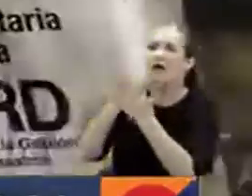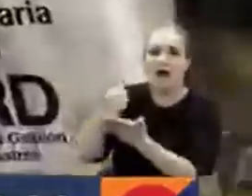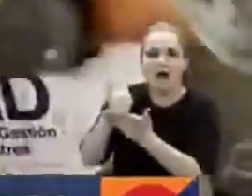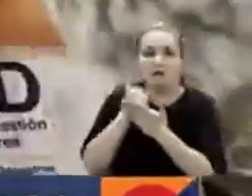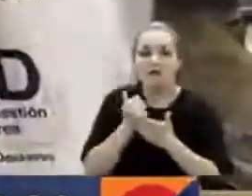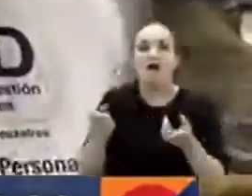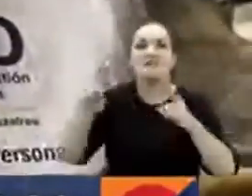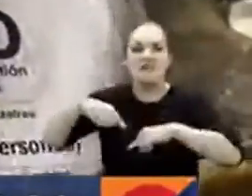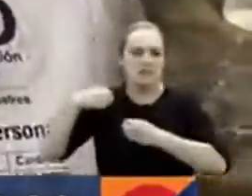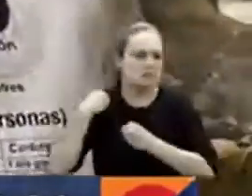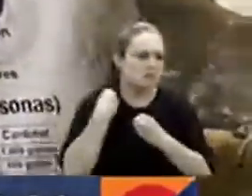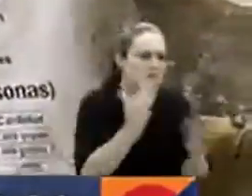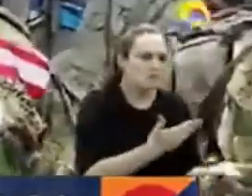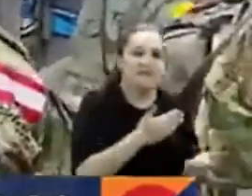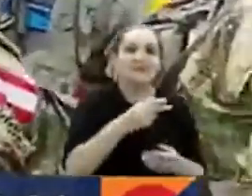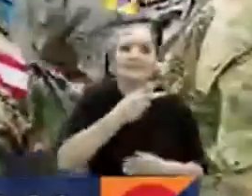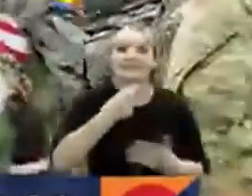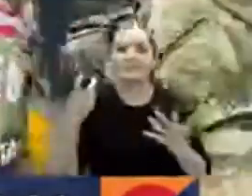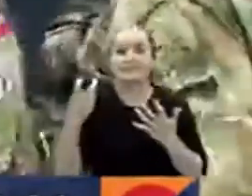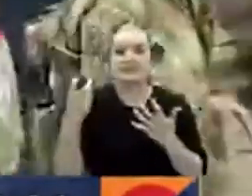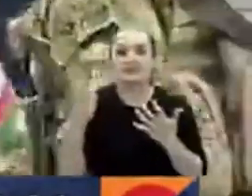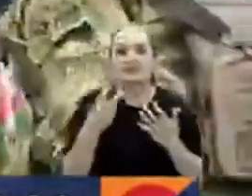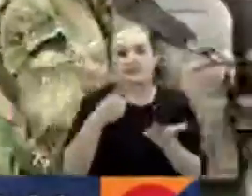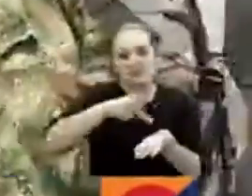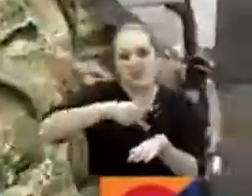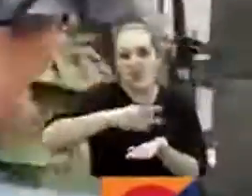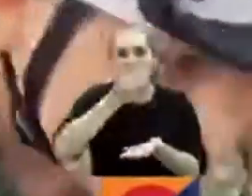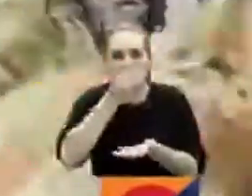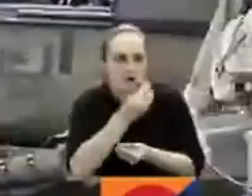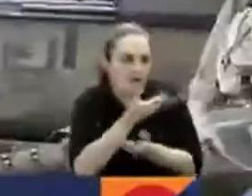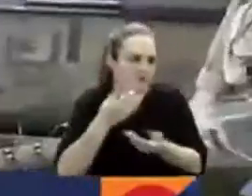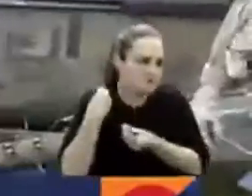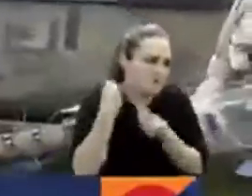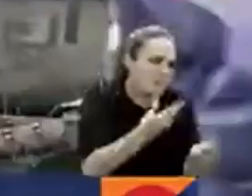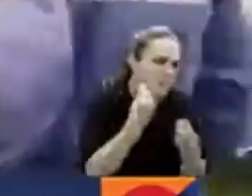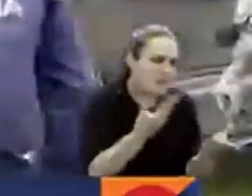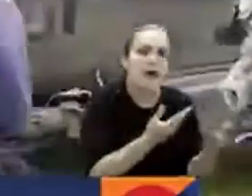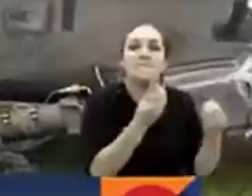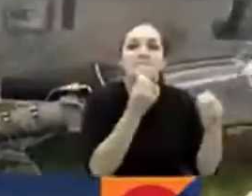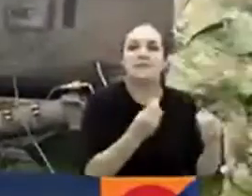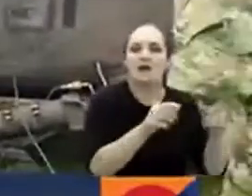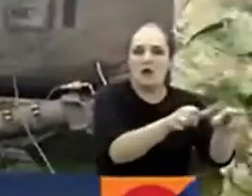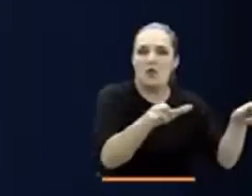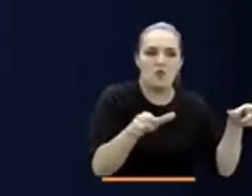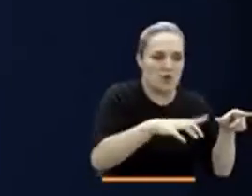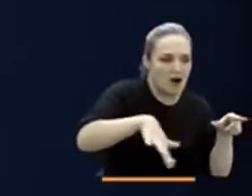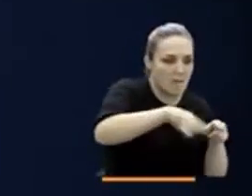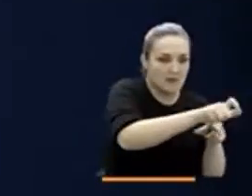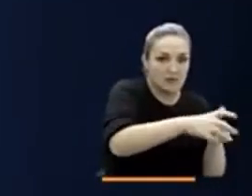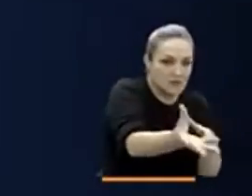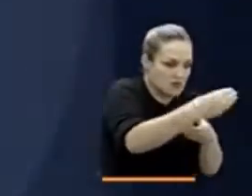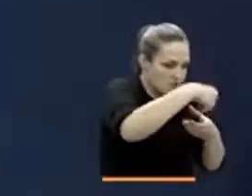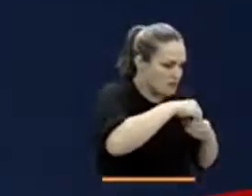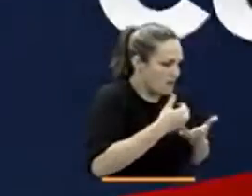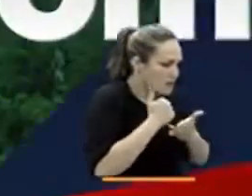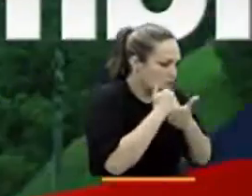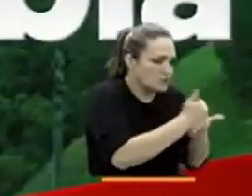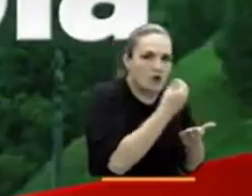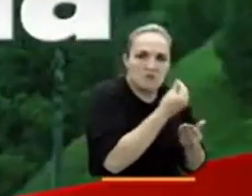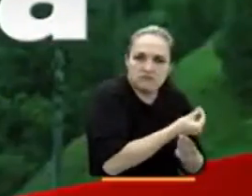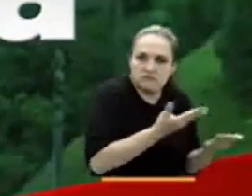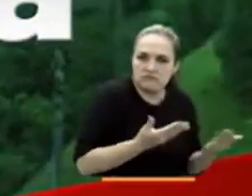kilos de ayudas humanitarias que han sido entregadas en los albergues dispuestos para atender a los damnificados.